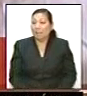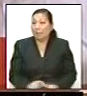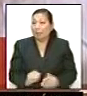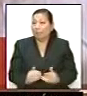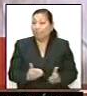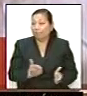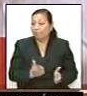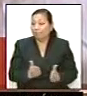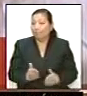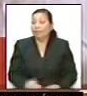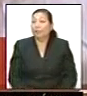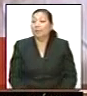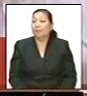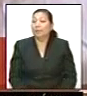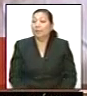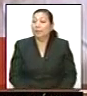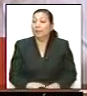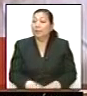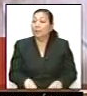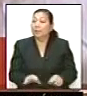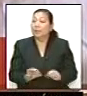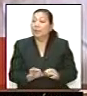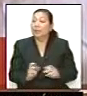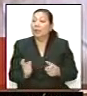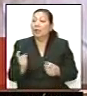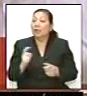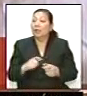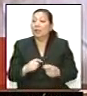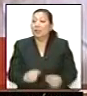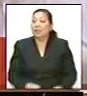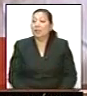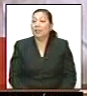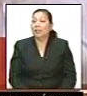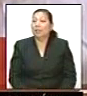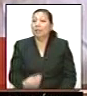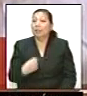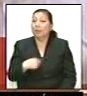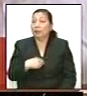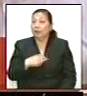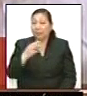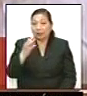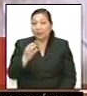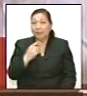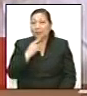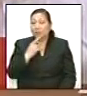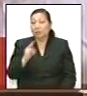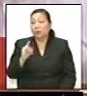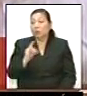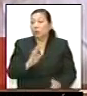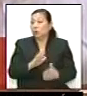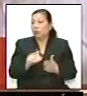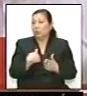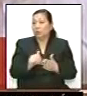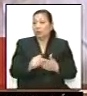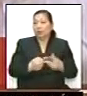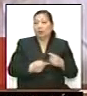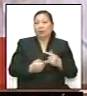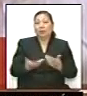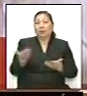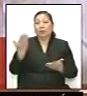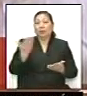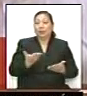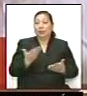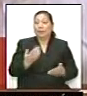es un espacio esencial del proceso de la alianza del pacífico nosotros queremos utilizar todo lo que esté a nuestro alcance